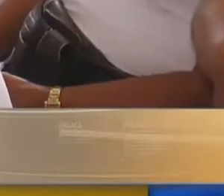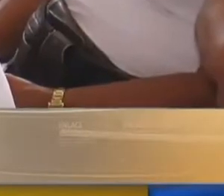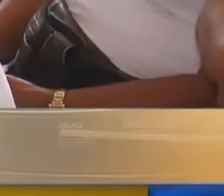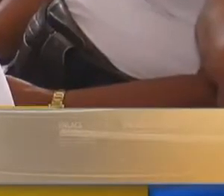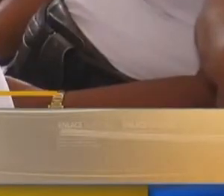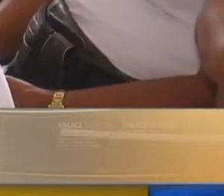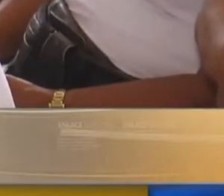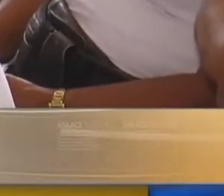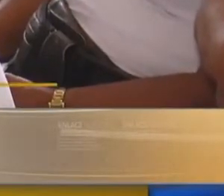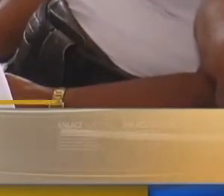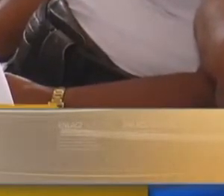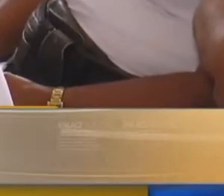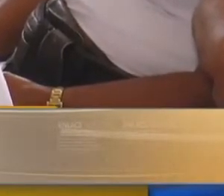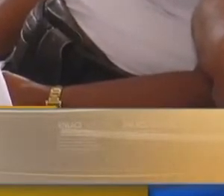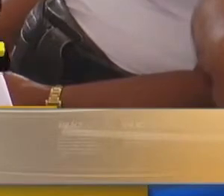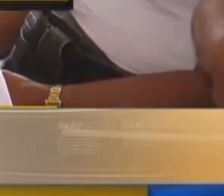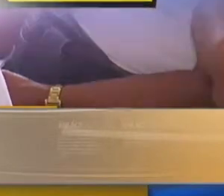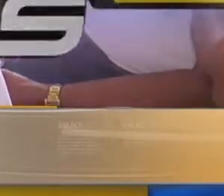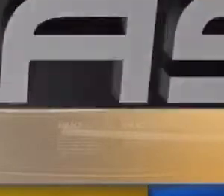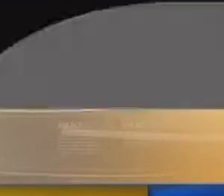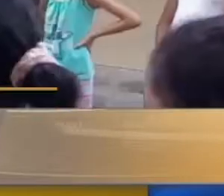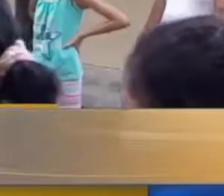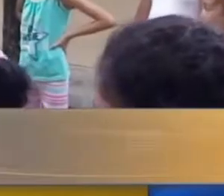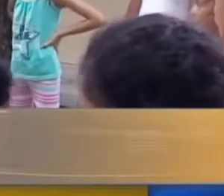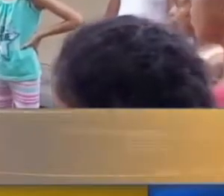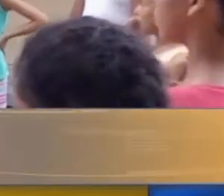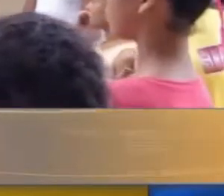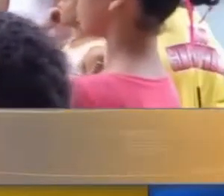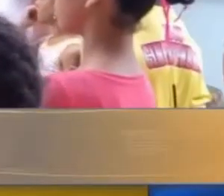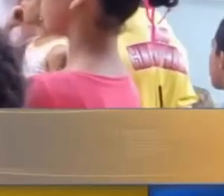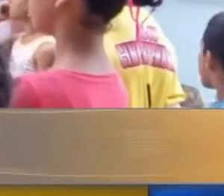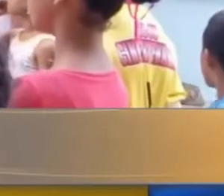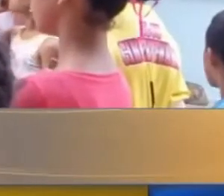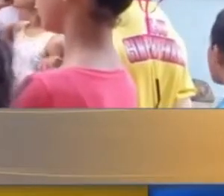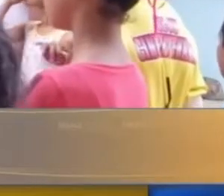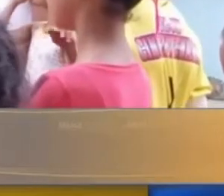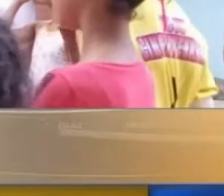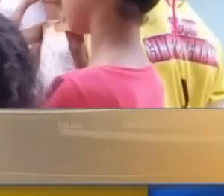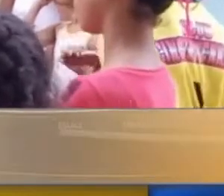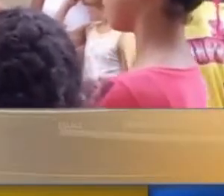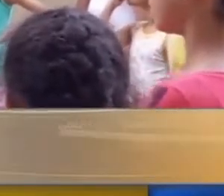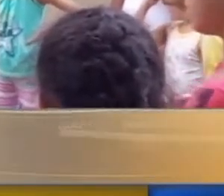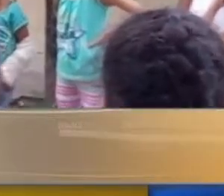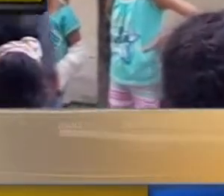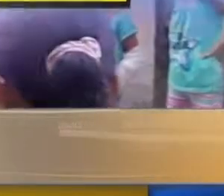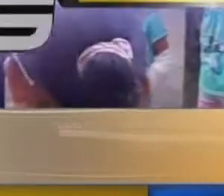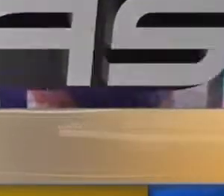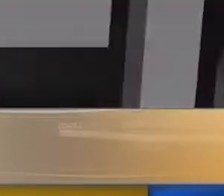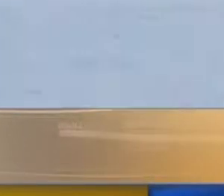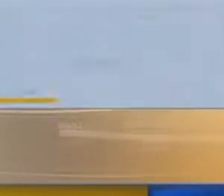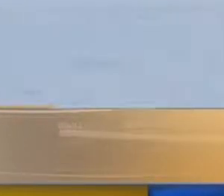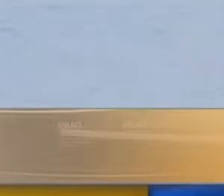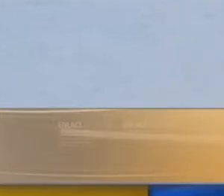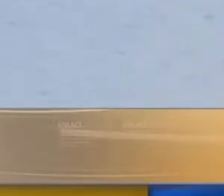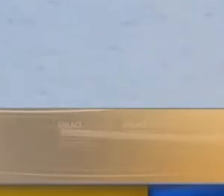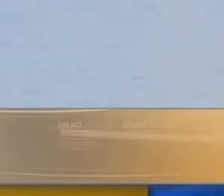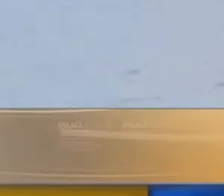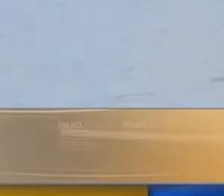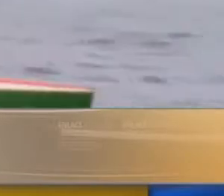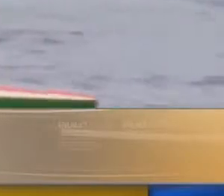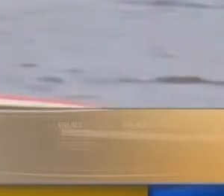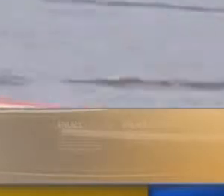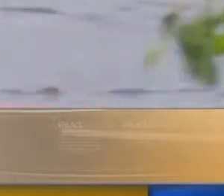técnicas de concertación y resolución de conflictos. Niños y adolescentes del barrio La Paz entregaron sus juguetes bélicos. En los